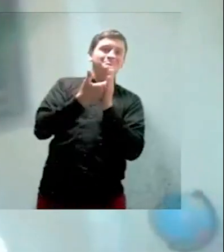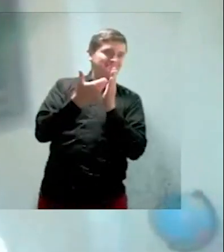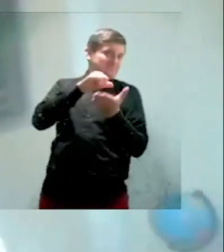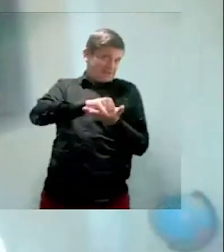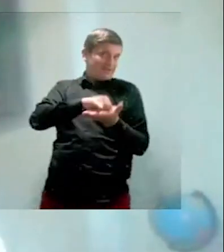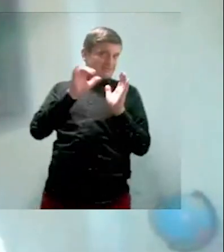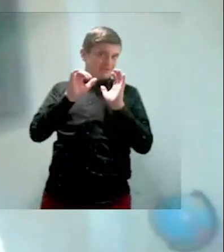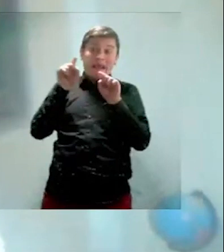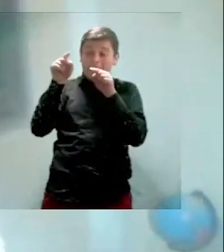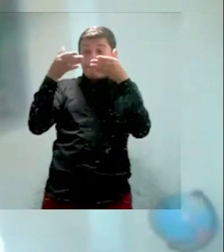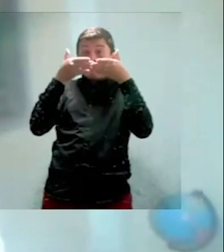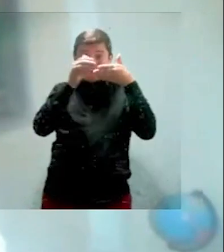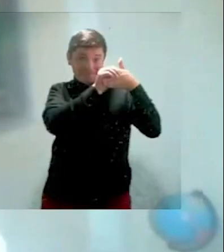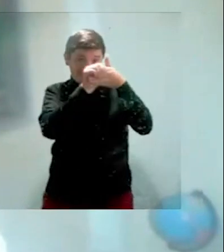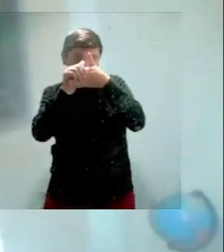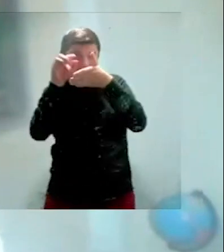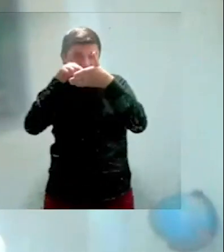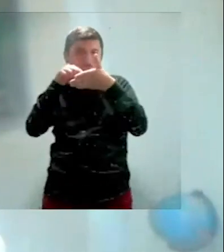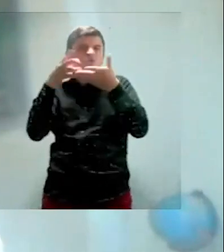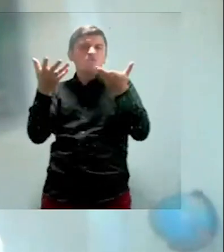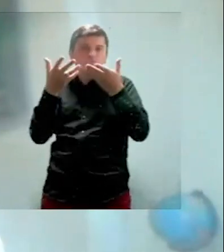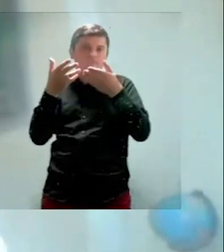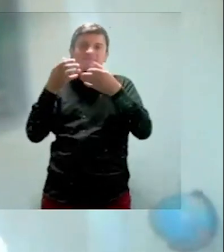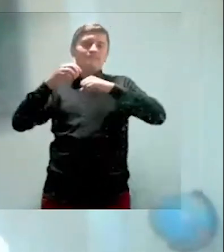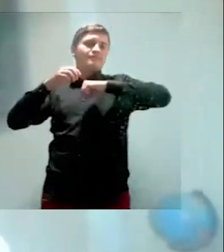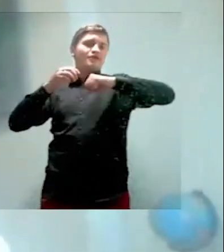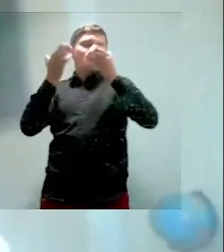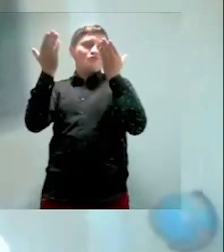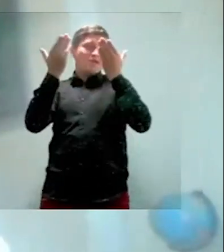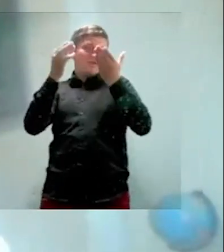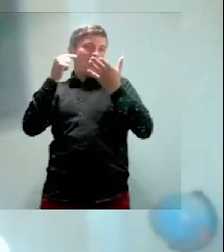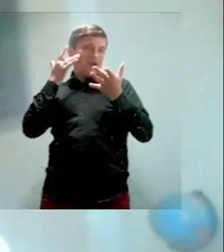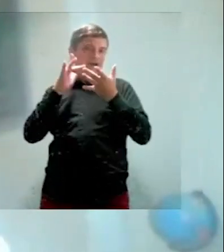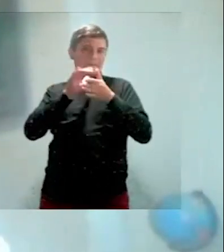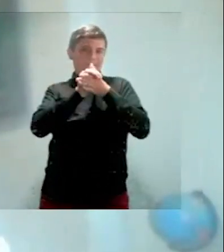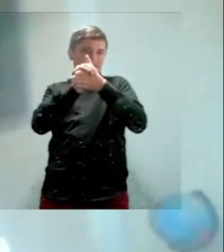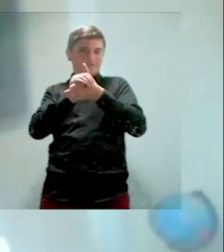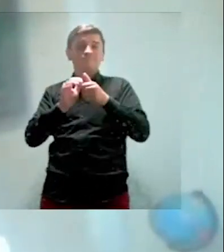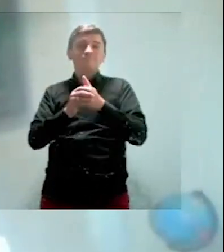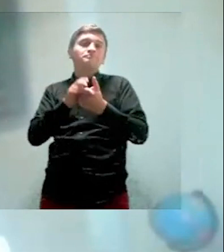sin mucho éxito. Hace muy poco tiempo introdujo